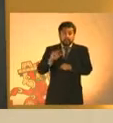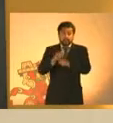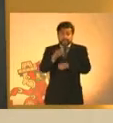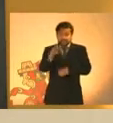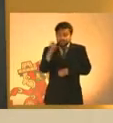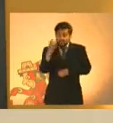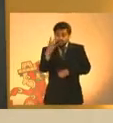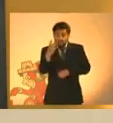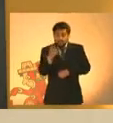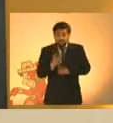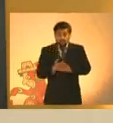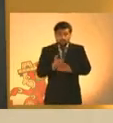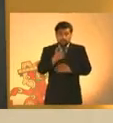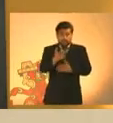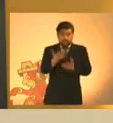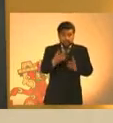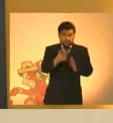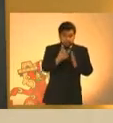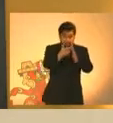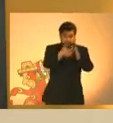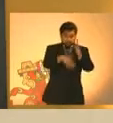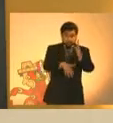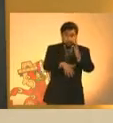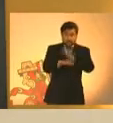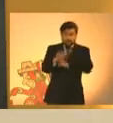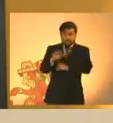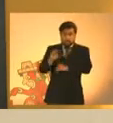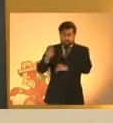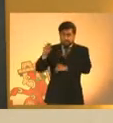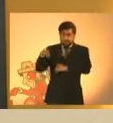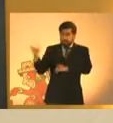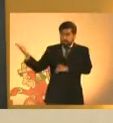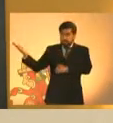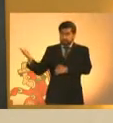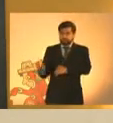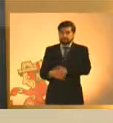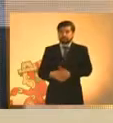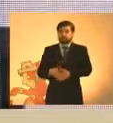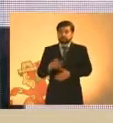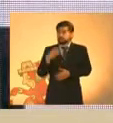pesos con ustedes terminó y la pregunta de rangel